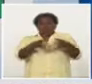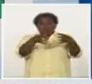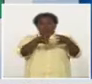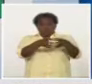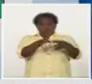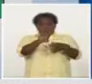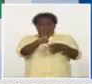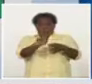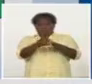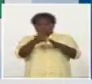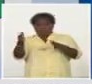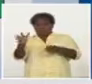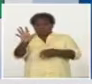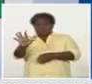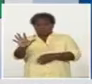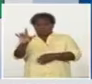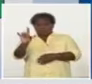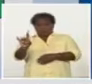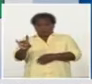a 59,